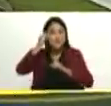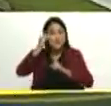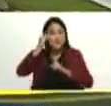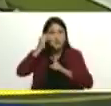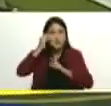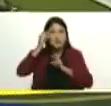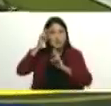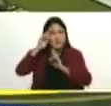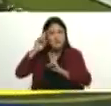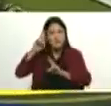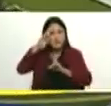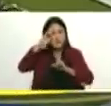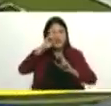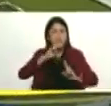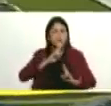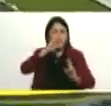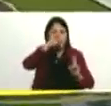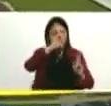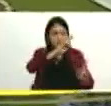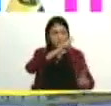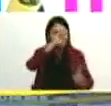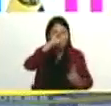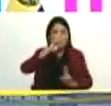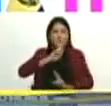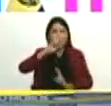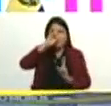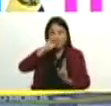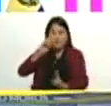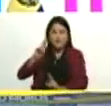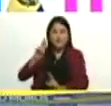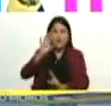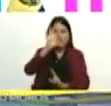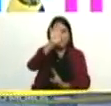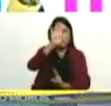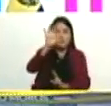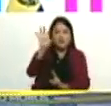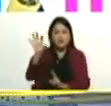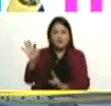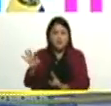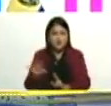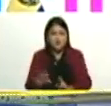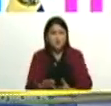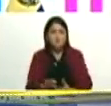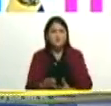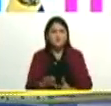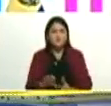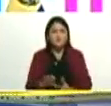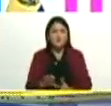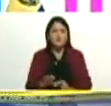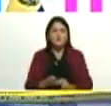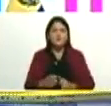respetando la hermosa diversidad de nuestros países y de nuestros pueblos,